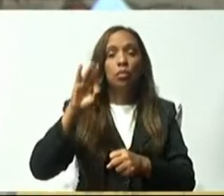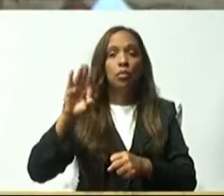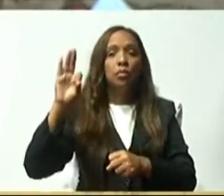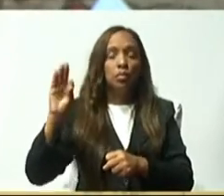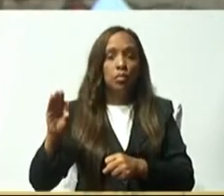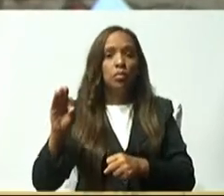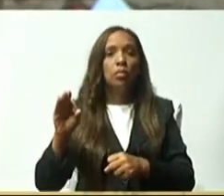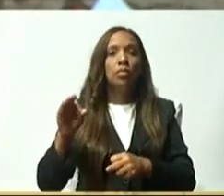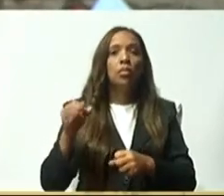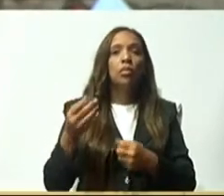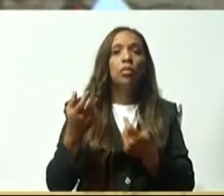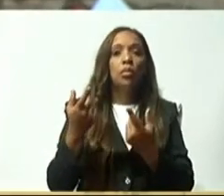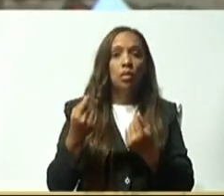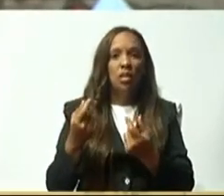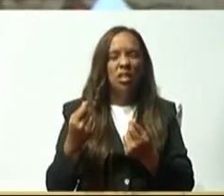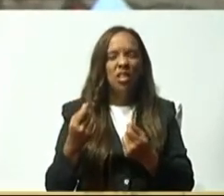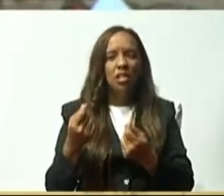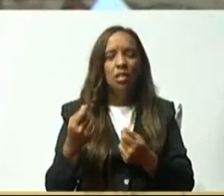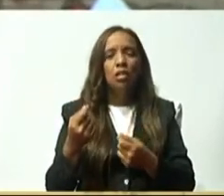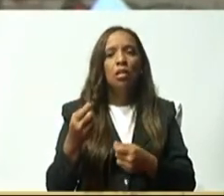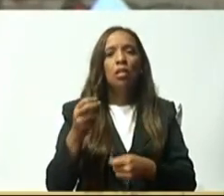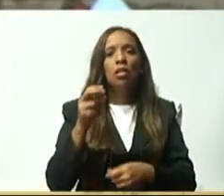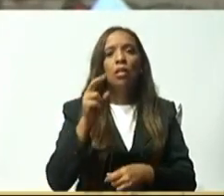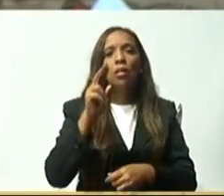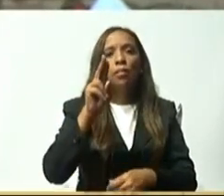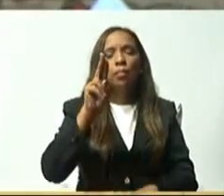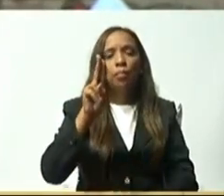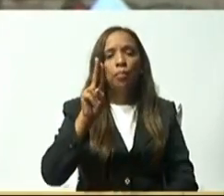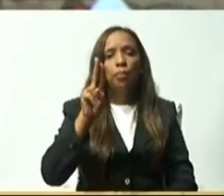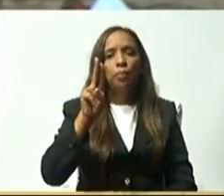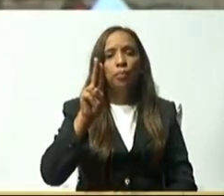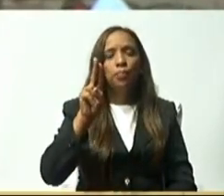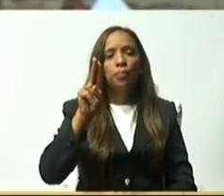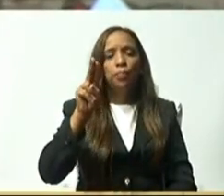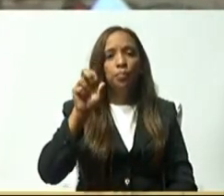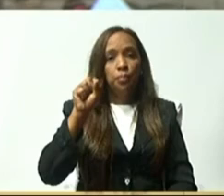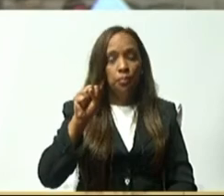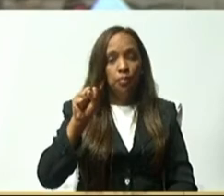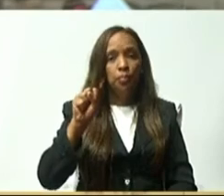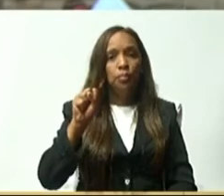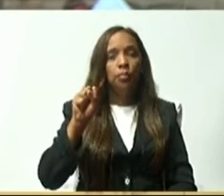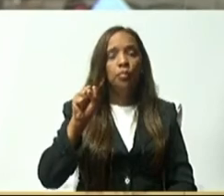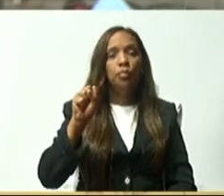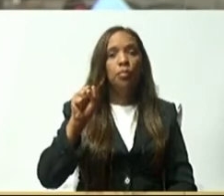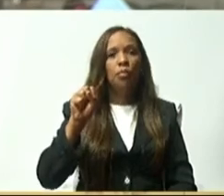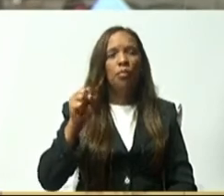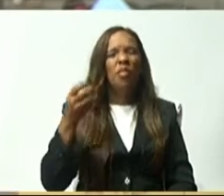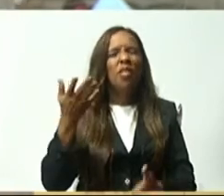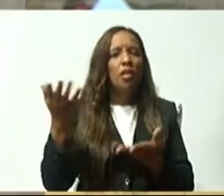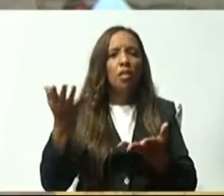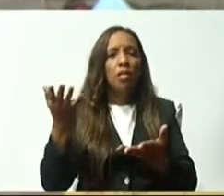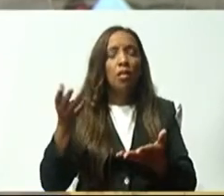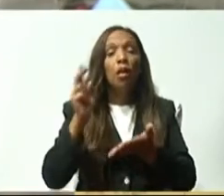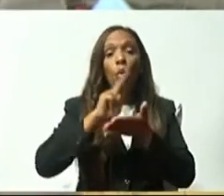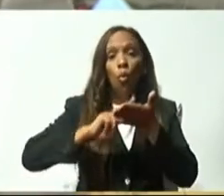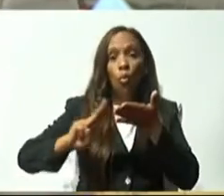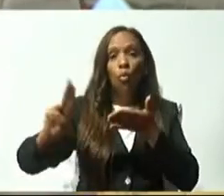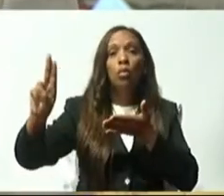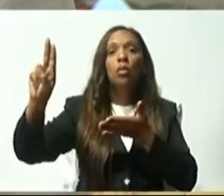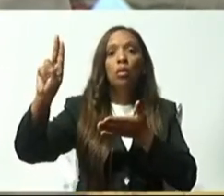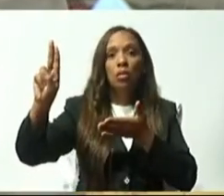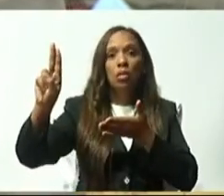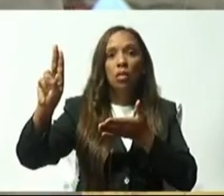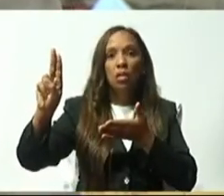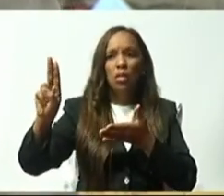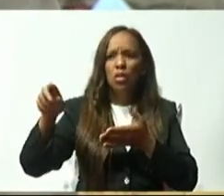de Estudiantes Dominicanos en la Universidad Autónoma en su recinto de Santiago, venciendo el poder, venciendo los